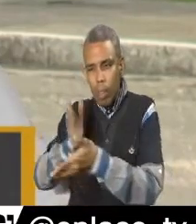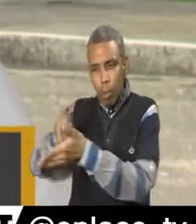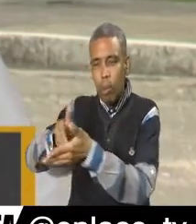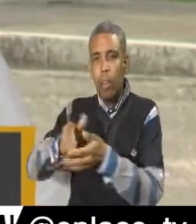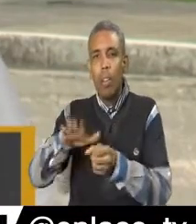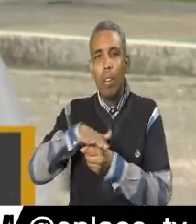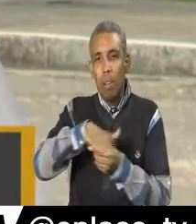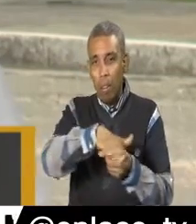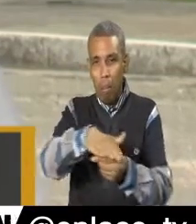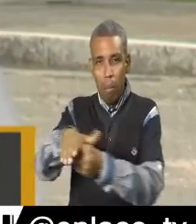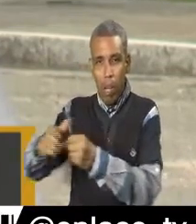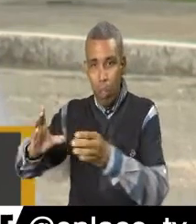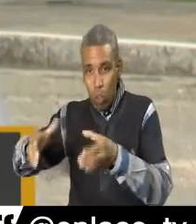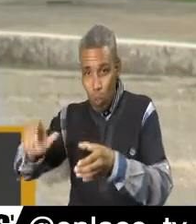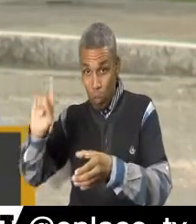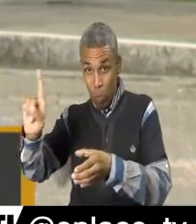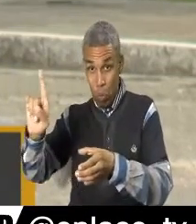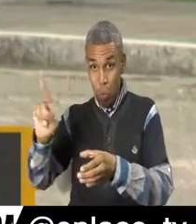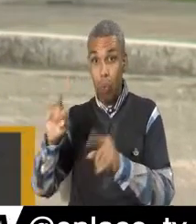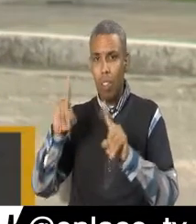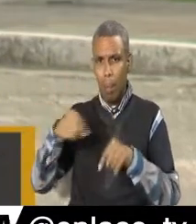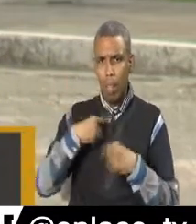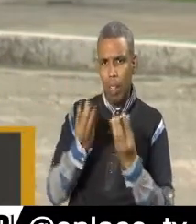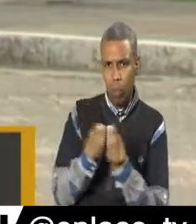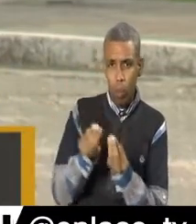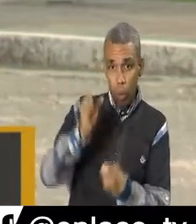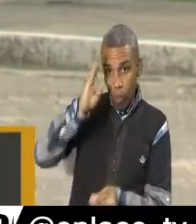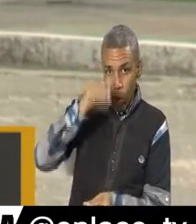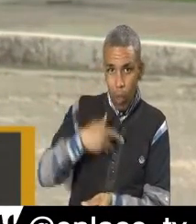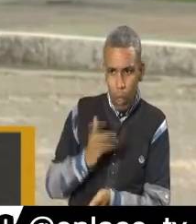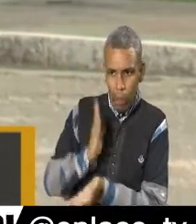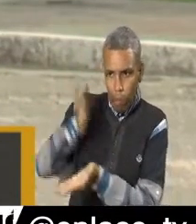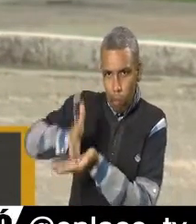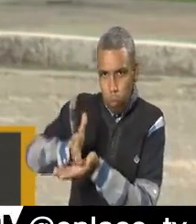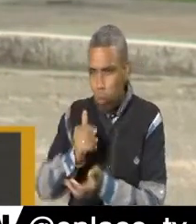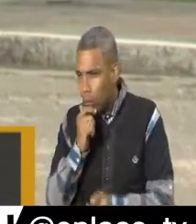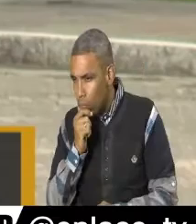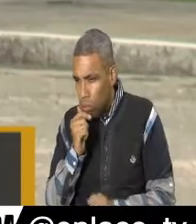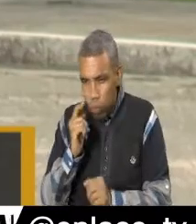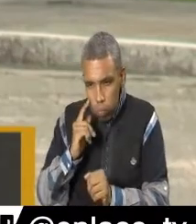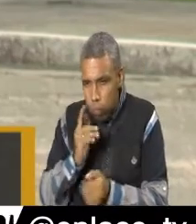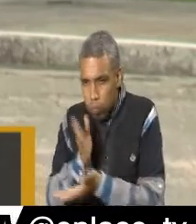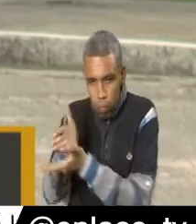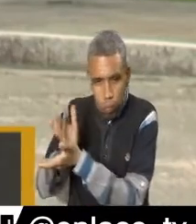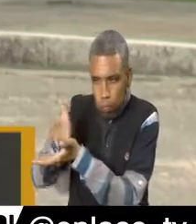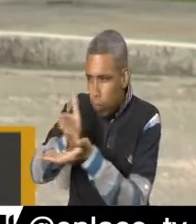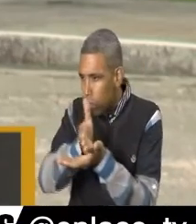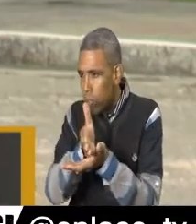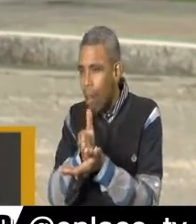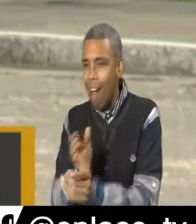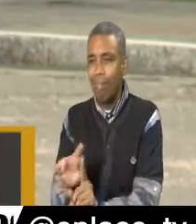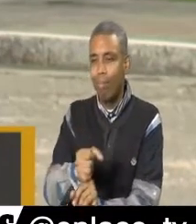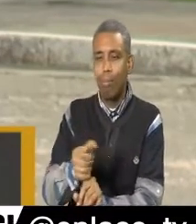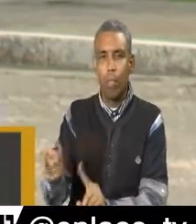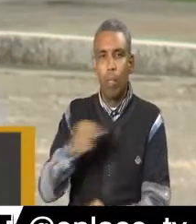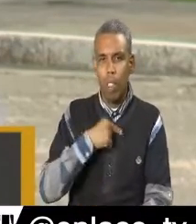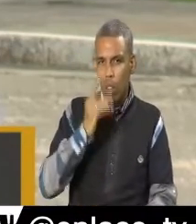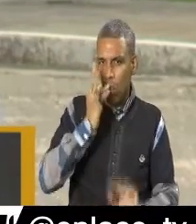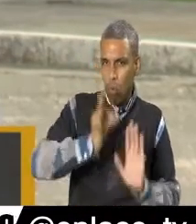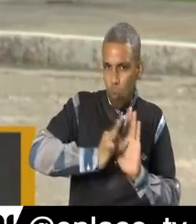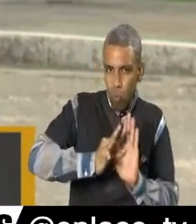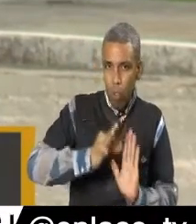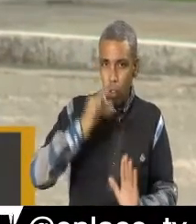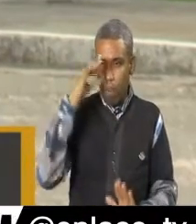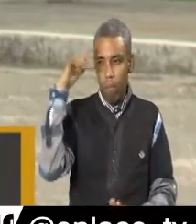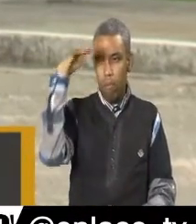la ciudad. También estuvieron los uniformados, donde incautaron gran cantidad de alucinógenos y habrían detenido a algunas personas. Dentro de los